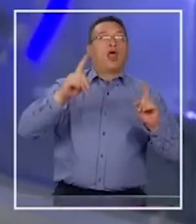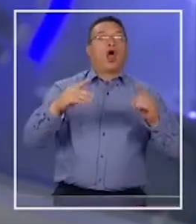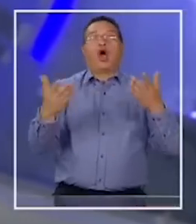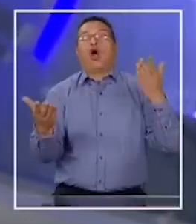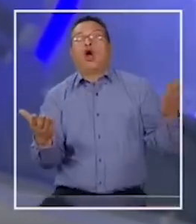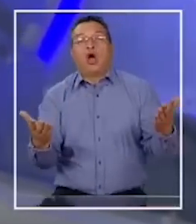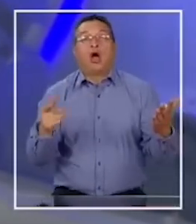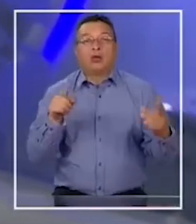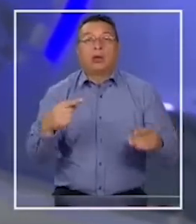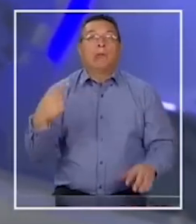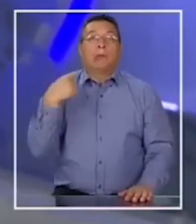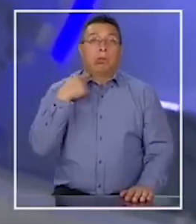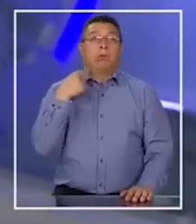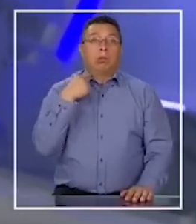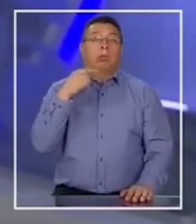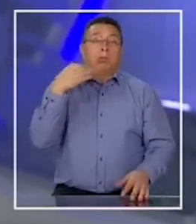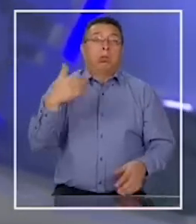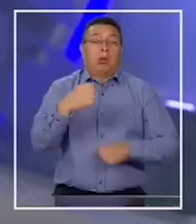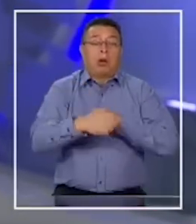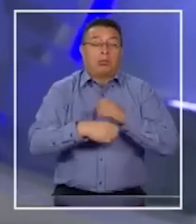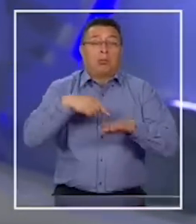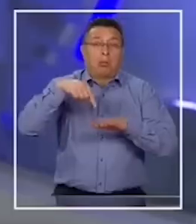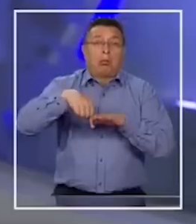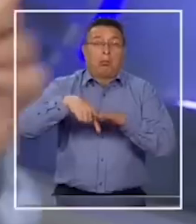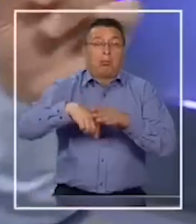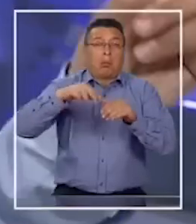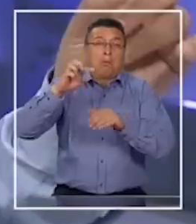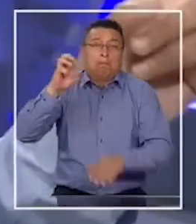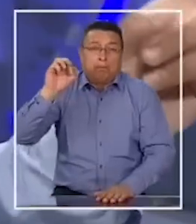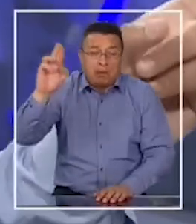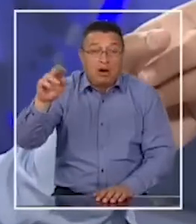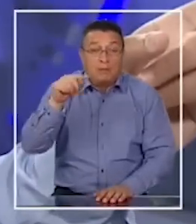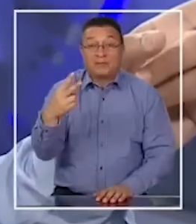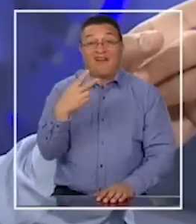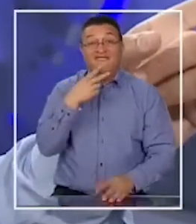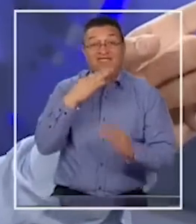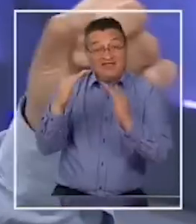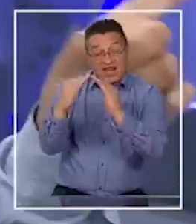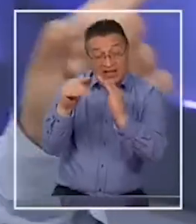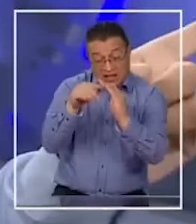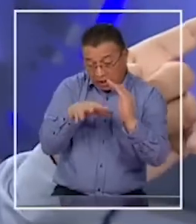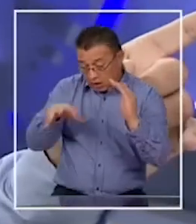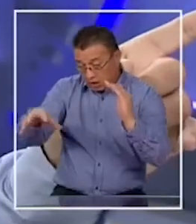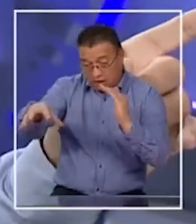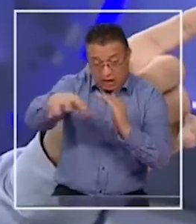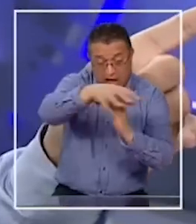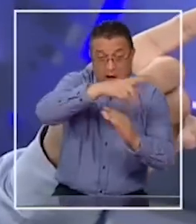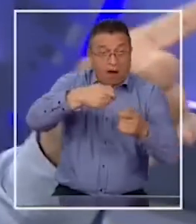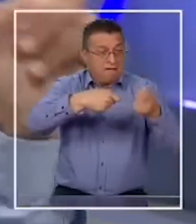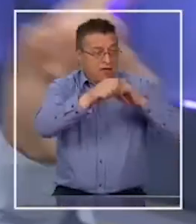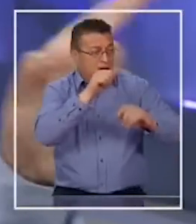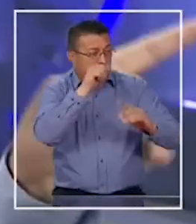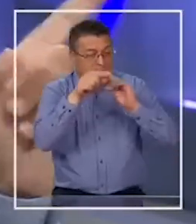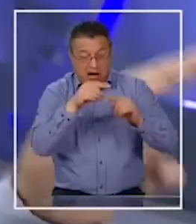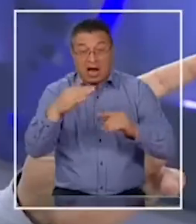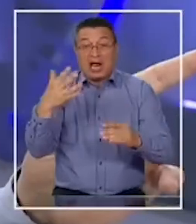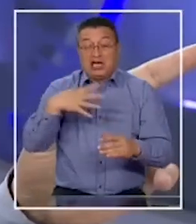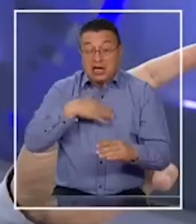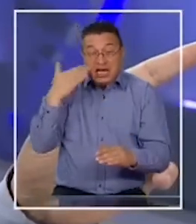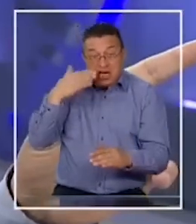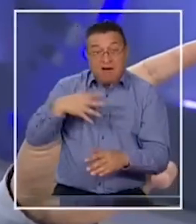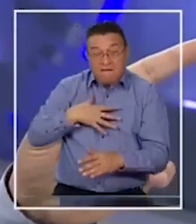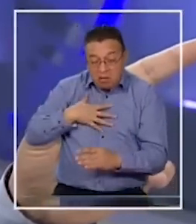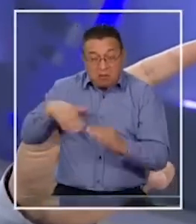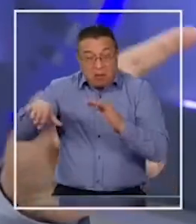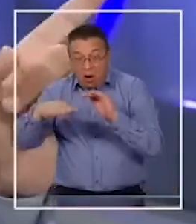los tiene como los tiene de verdad que hay un tema súper profundo con él para el que vive en ese barrio donde no hay ley donde los niños viven con